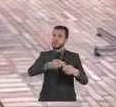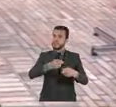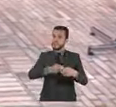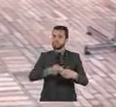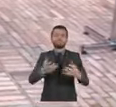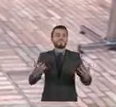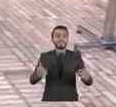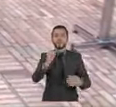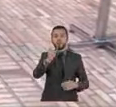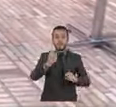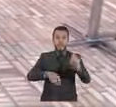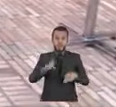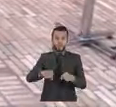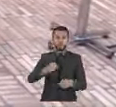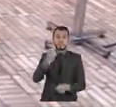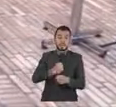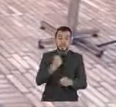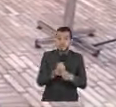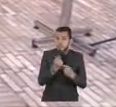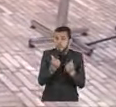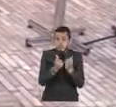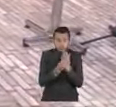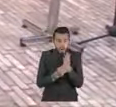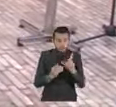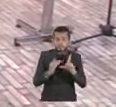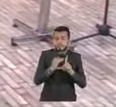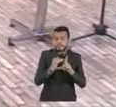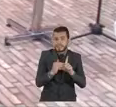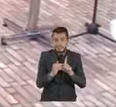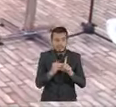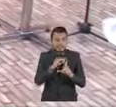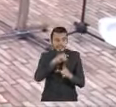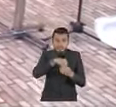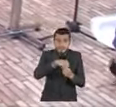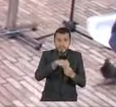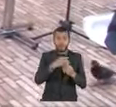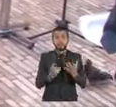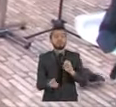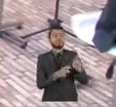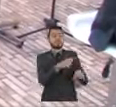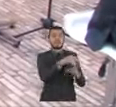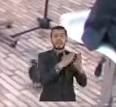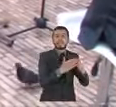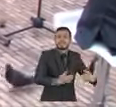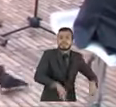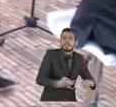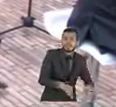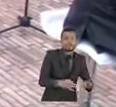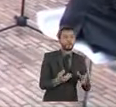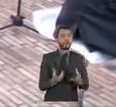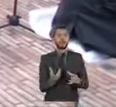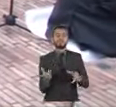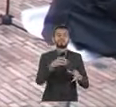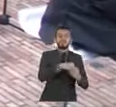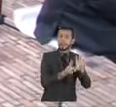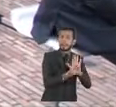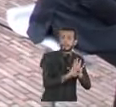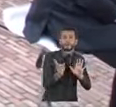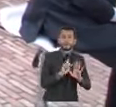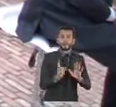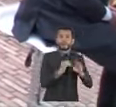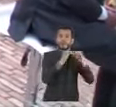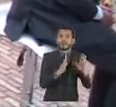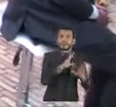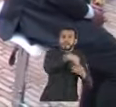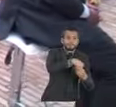los servicios de trabajadores de bajos ingresos del sector informal que viven en asentamientos informales. En el Día Mundial